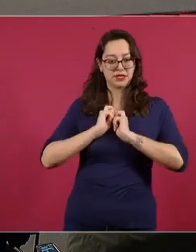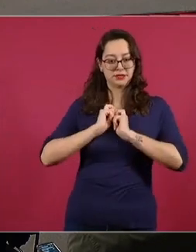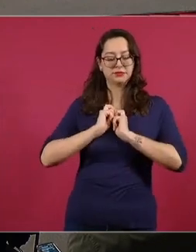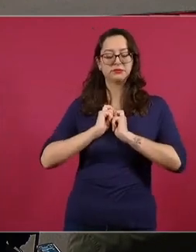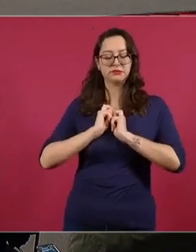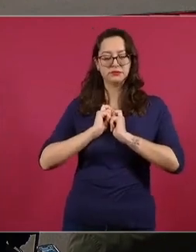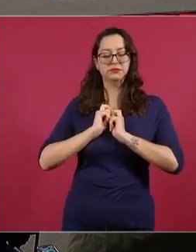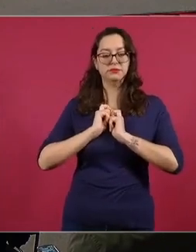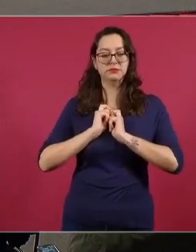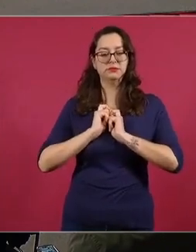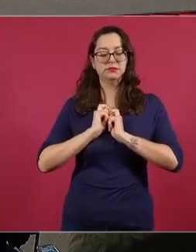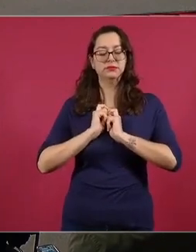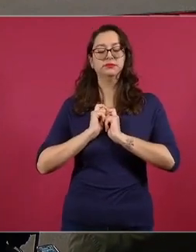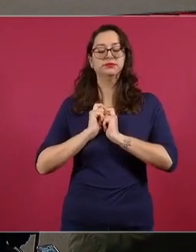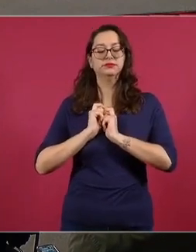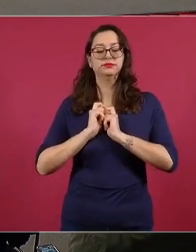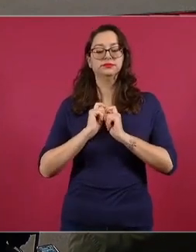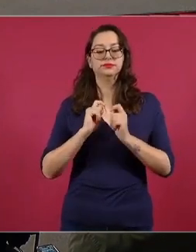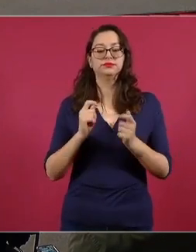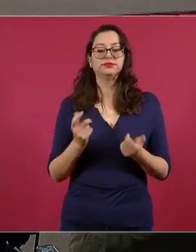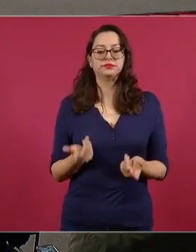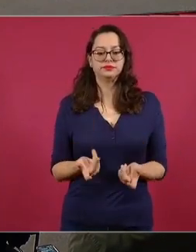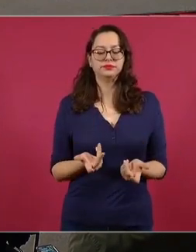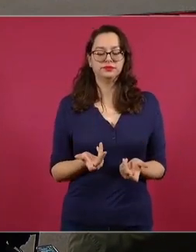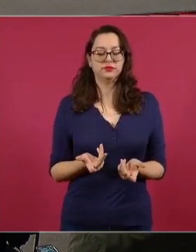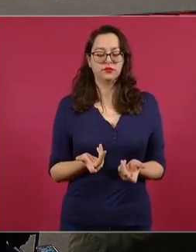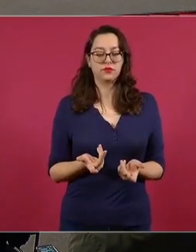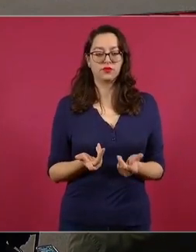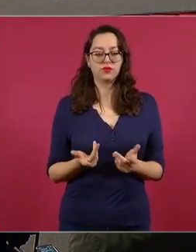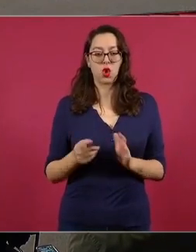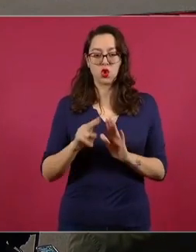¿no? Tenemos un marco legal